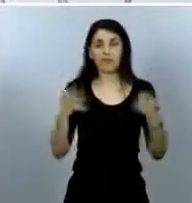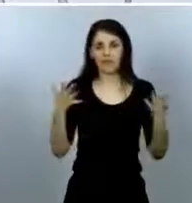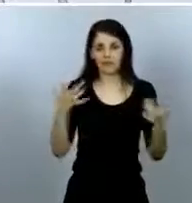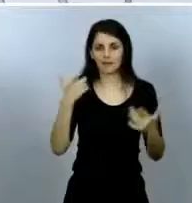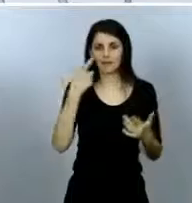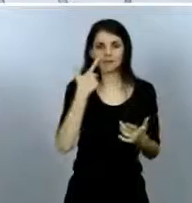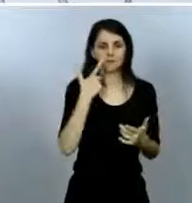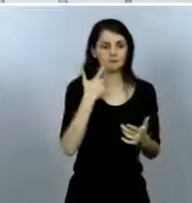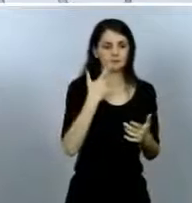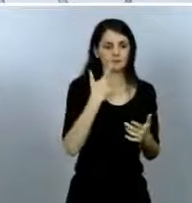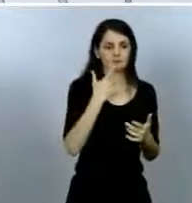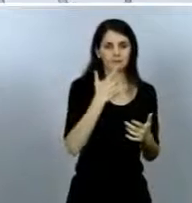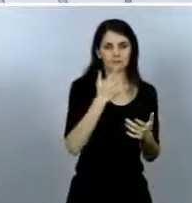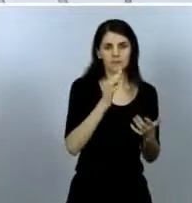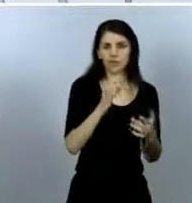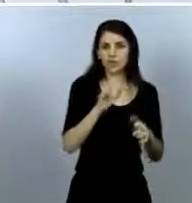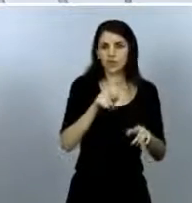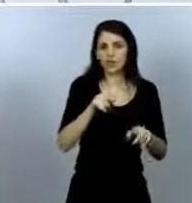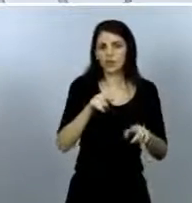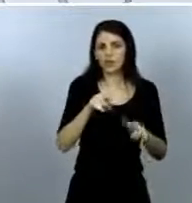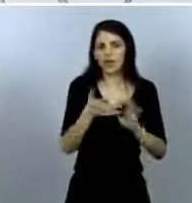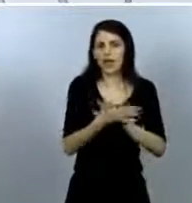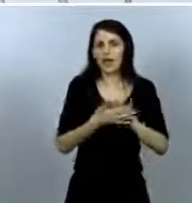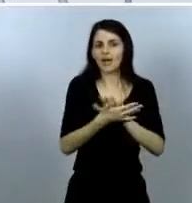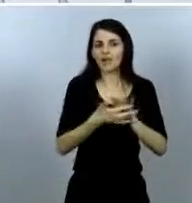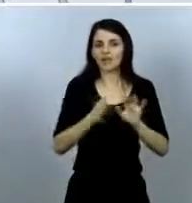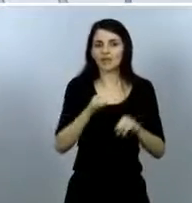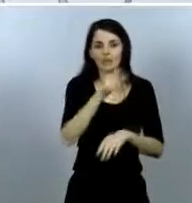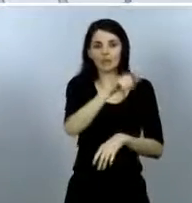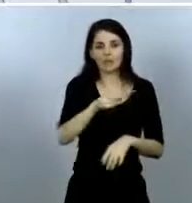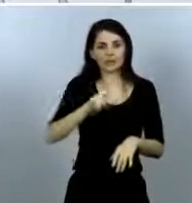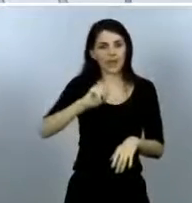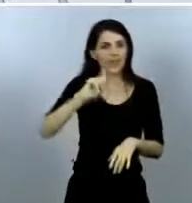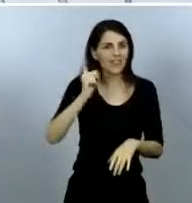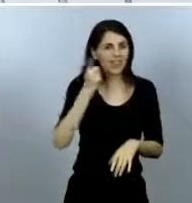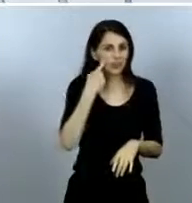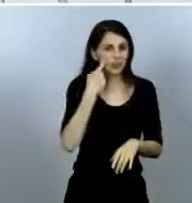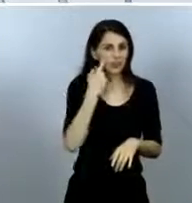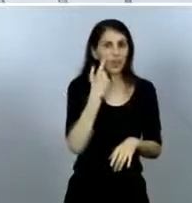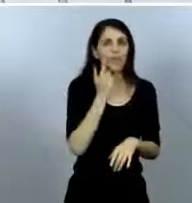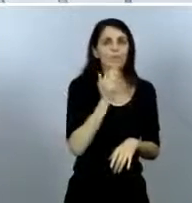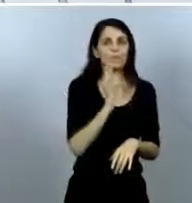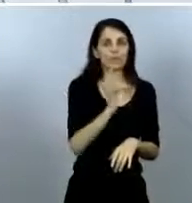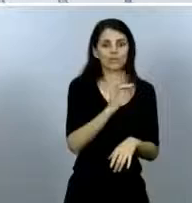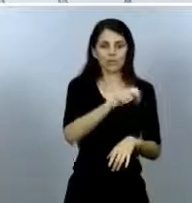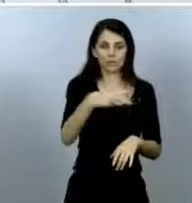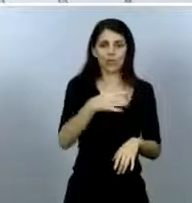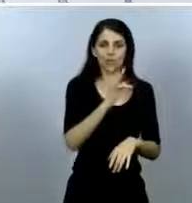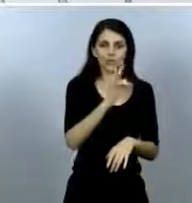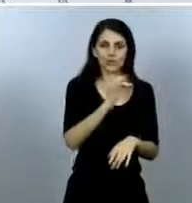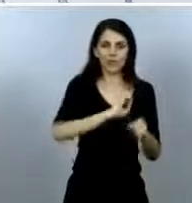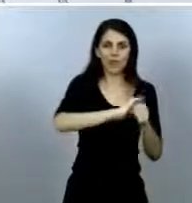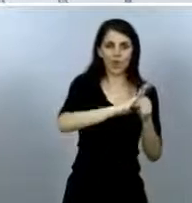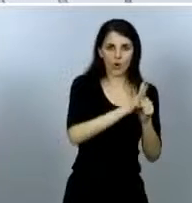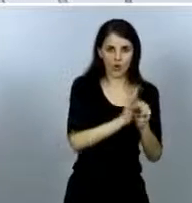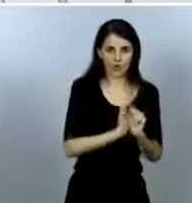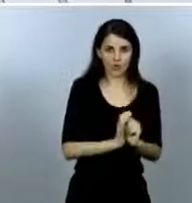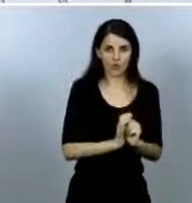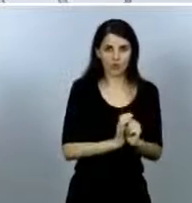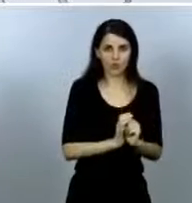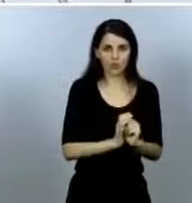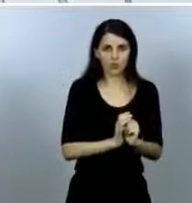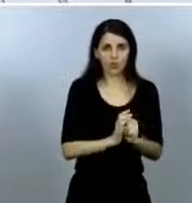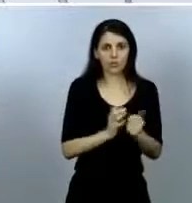en personas que tienen un diagnóstico positivo de coronavirus si luego ha habido otra causa que ha sido la causa principal de la